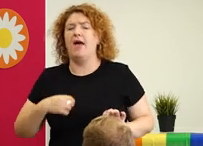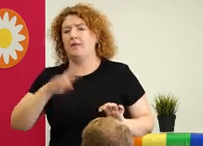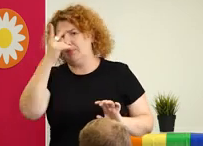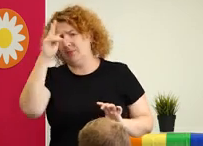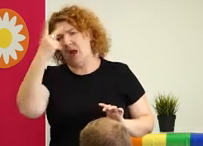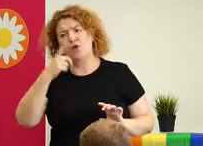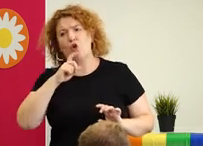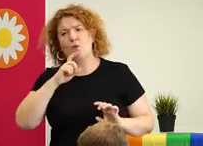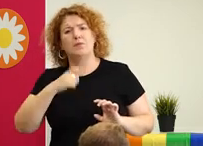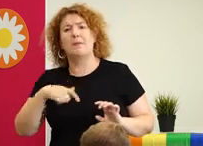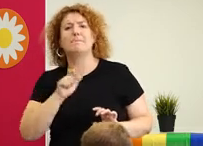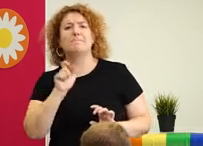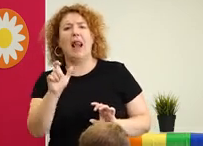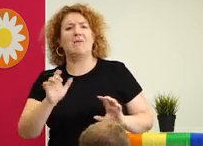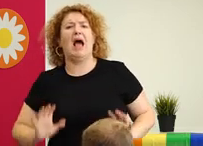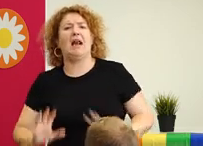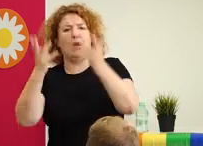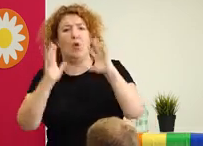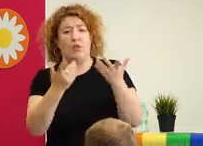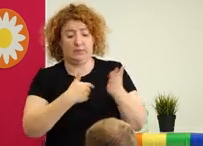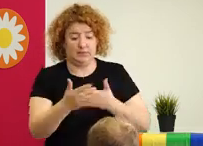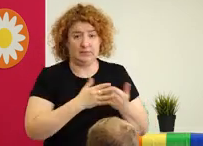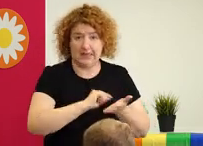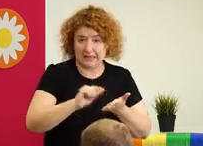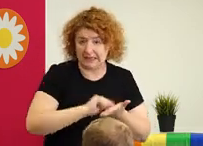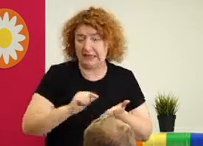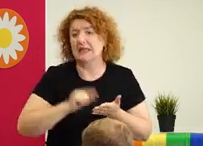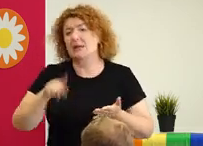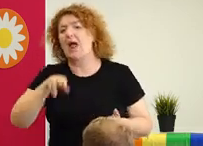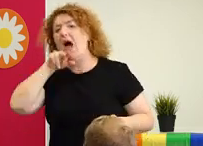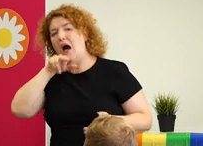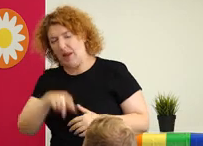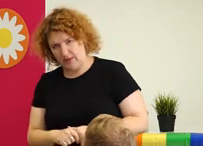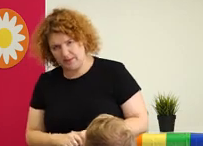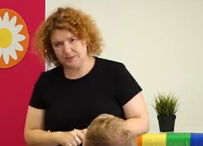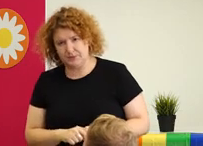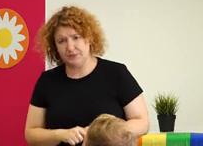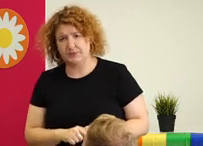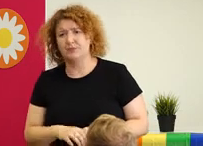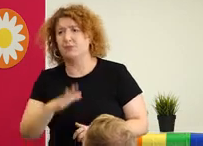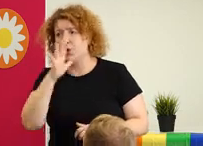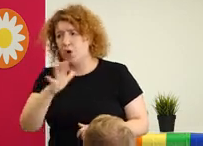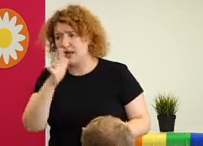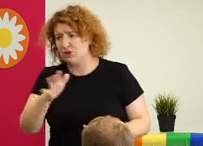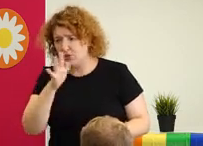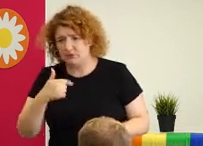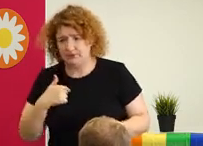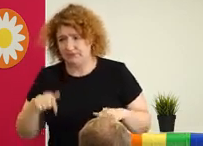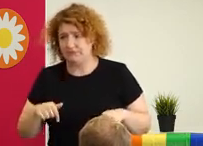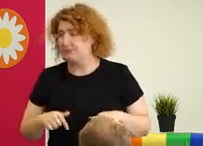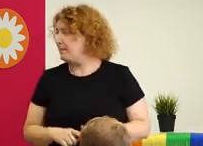la revolución con la palabra escrita y con la palabra hablada. Por eso,